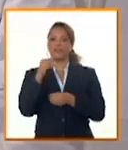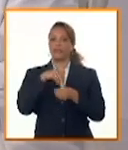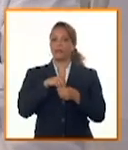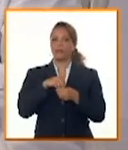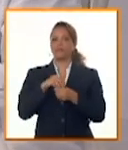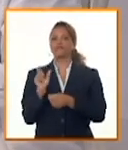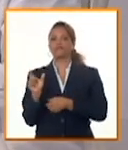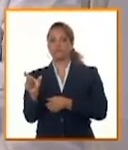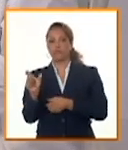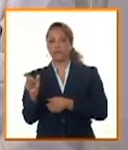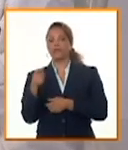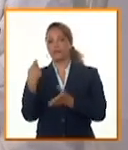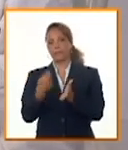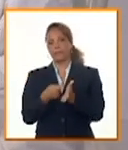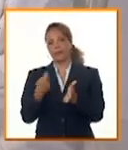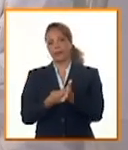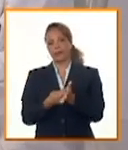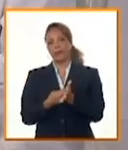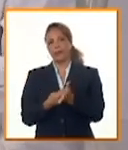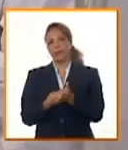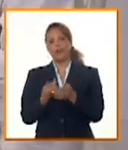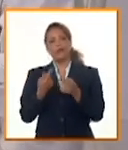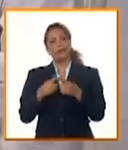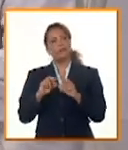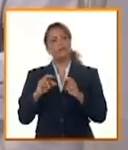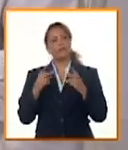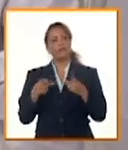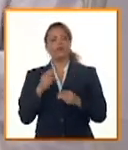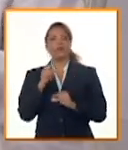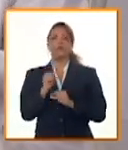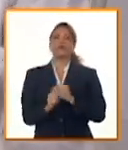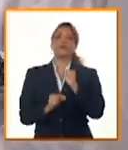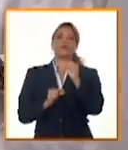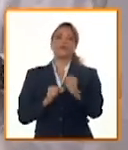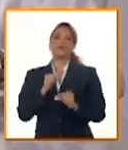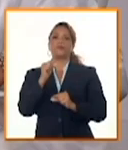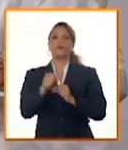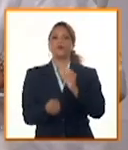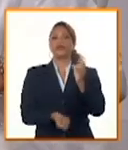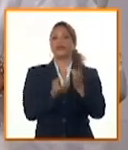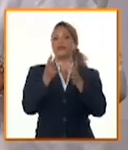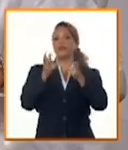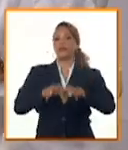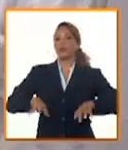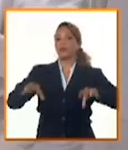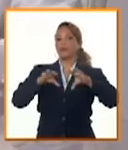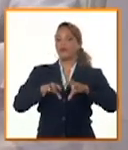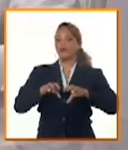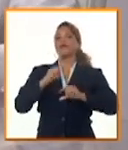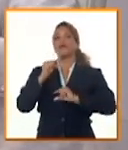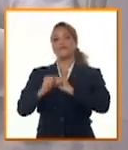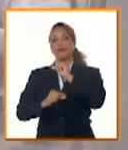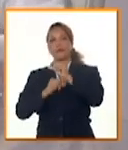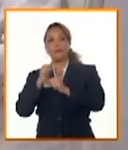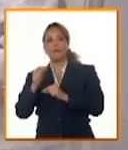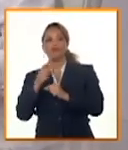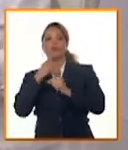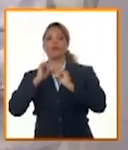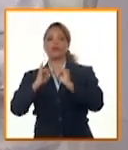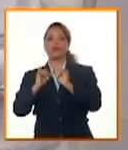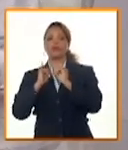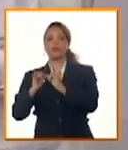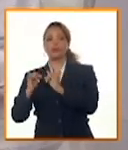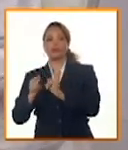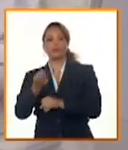los mecanismos para cobrar pero repito en la medida que vayamos creando condiciones vamos a ir empoderando a la población para